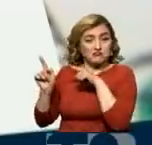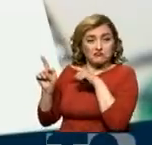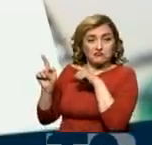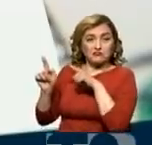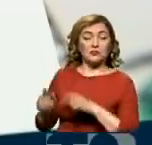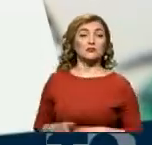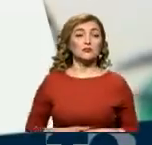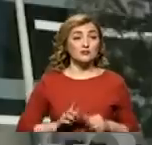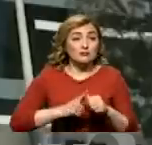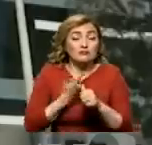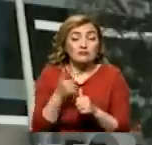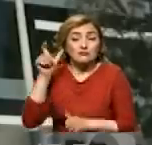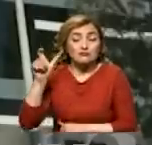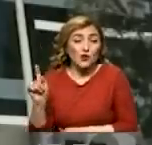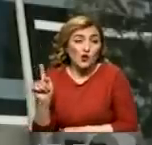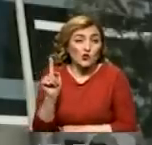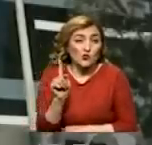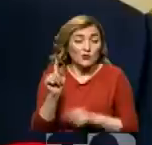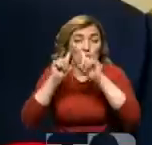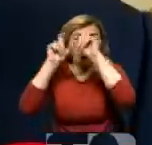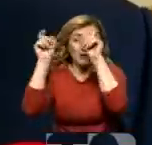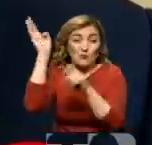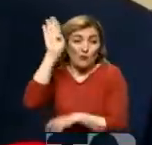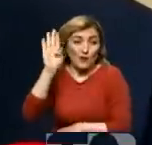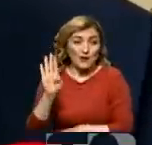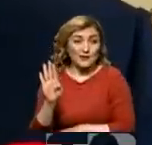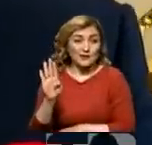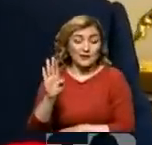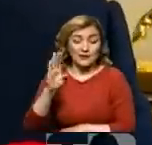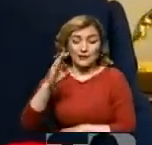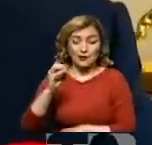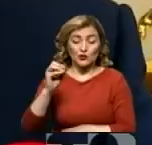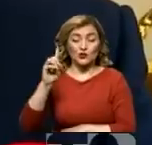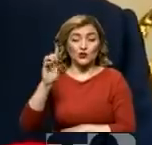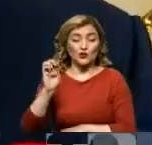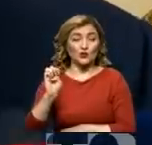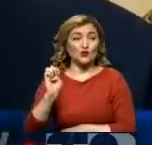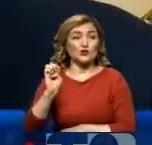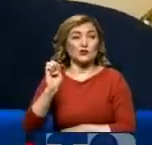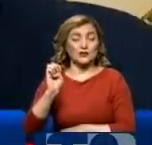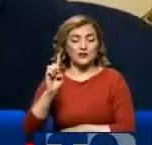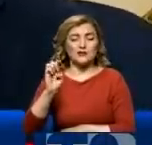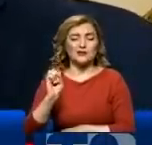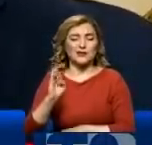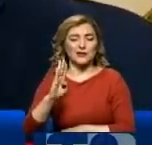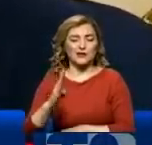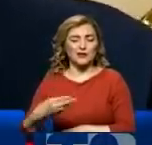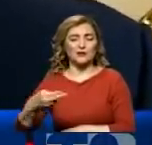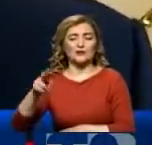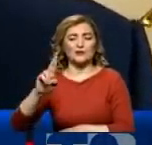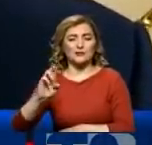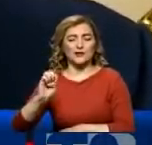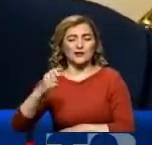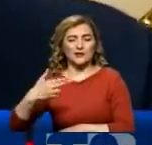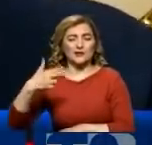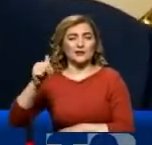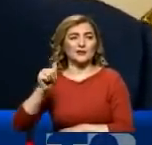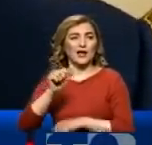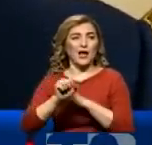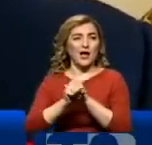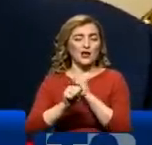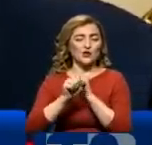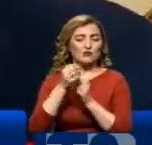$1,177,000, su principal cliente, Odebrecht. Pero en 10 años ha operado mediante factura,